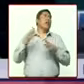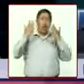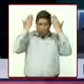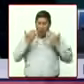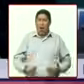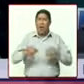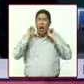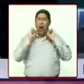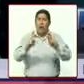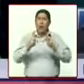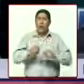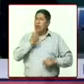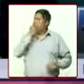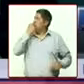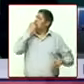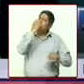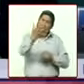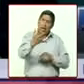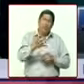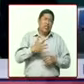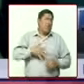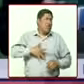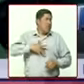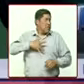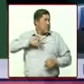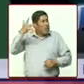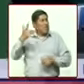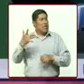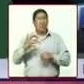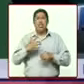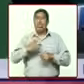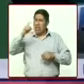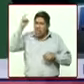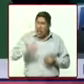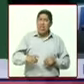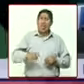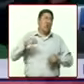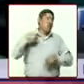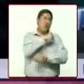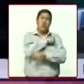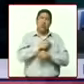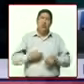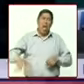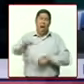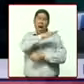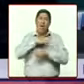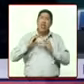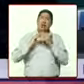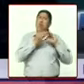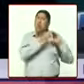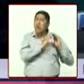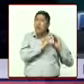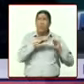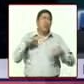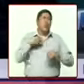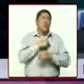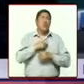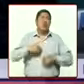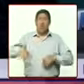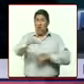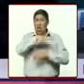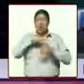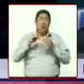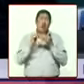oportunidad para poder expresar, ¿no?, nuestros sentimientos, las necesidades que tenemos dentro de nuestro municipio, dentro de